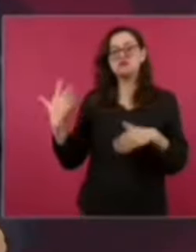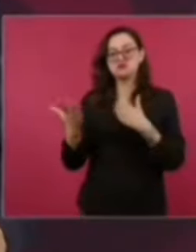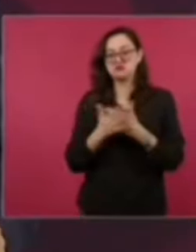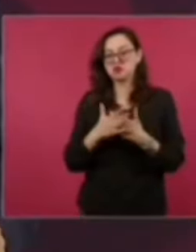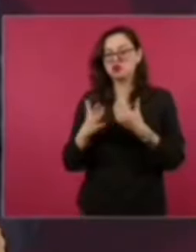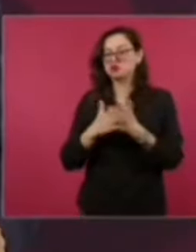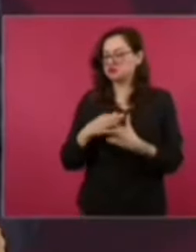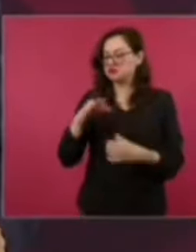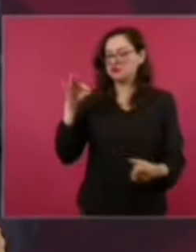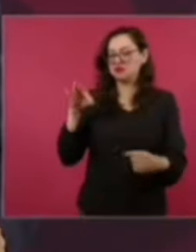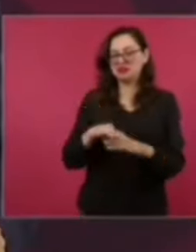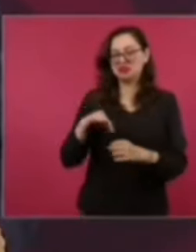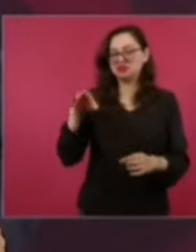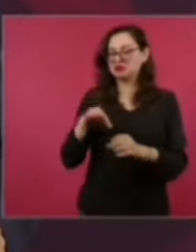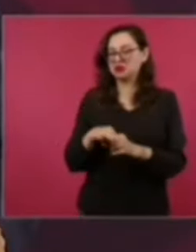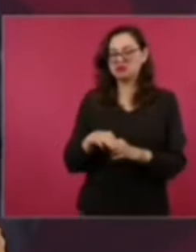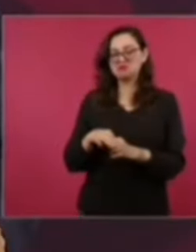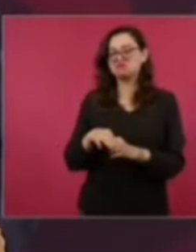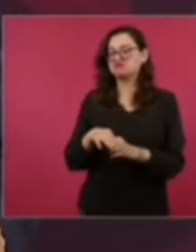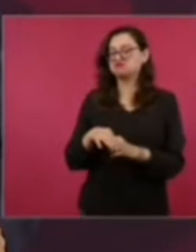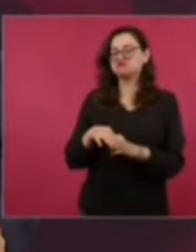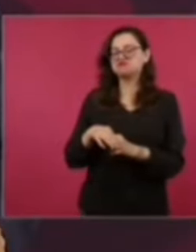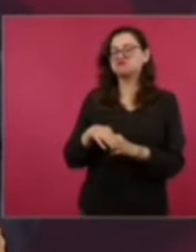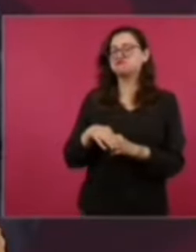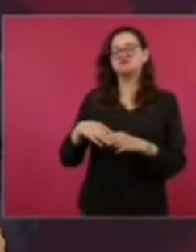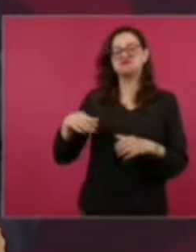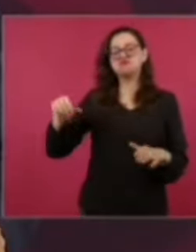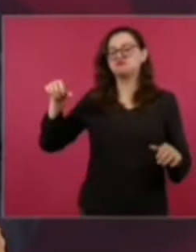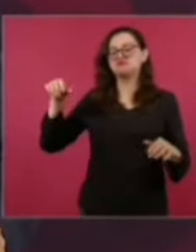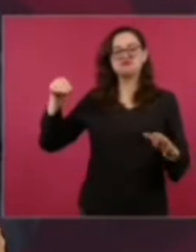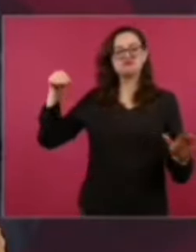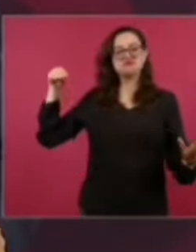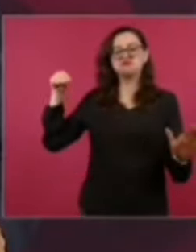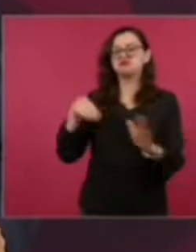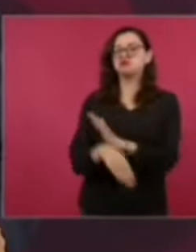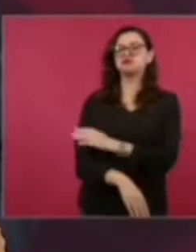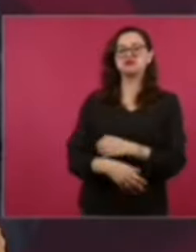del huracán nos atascamos